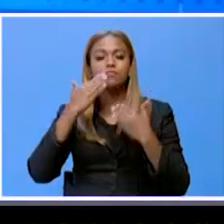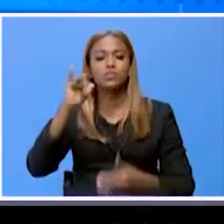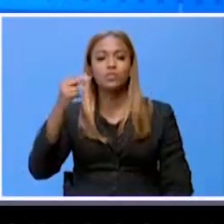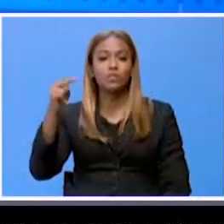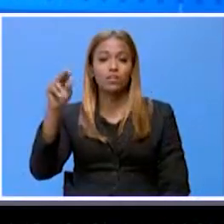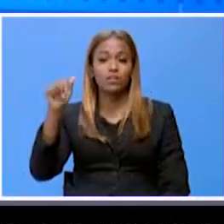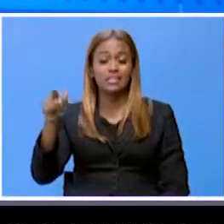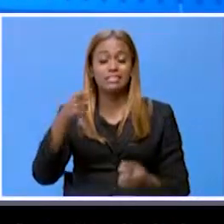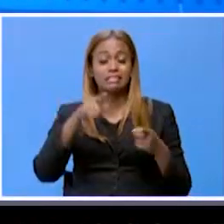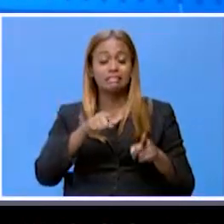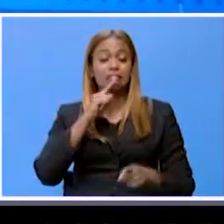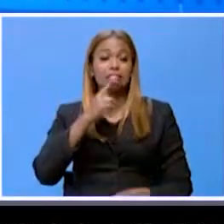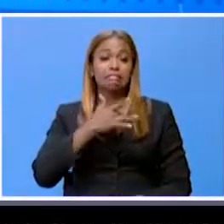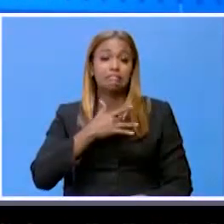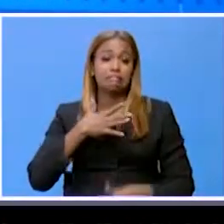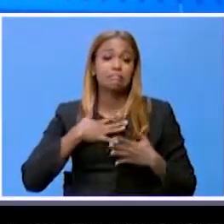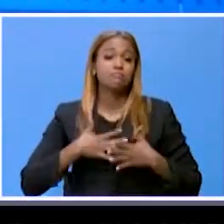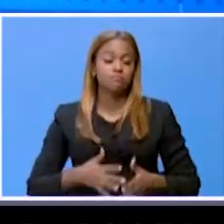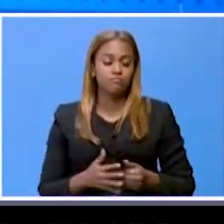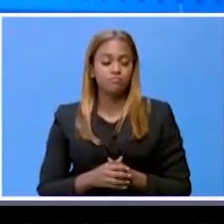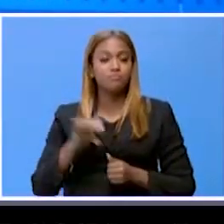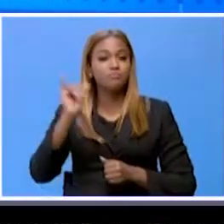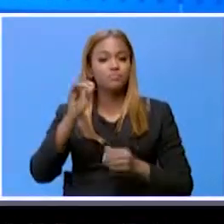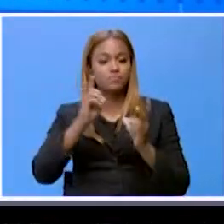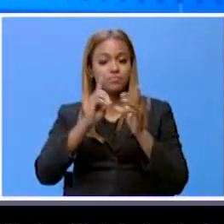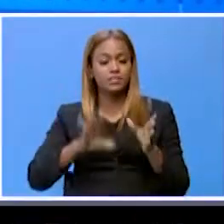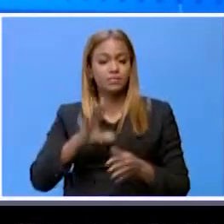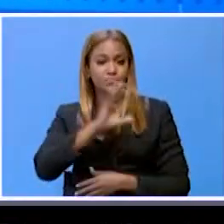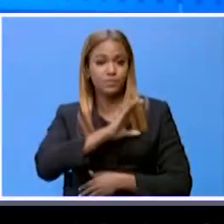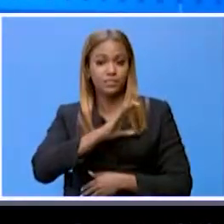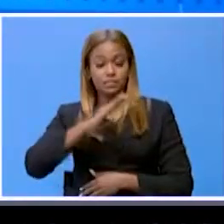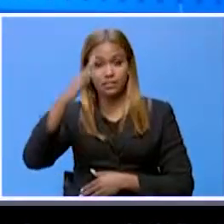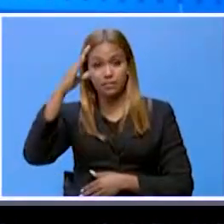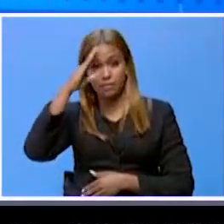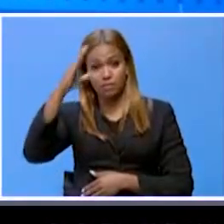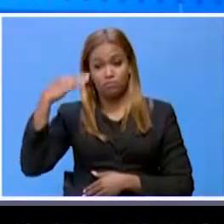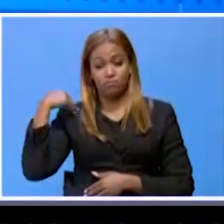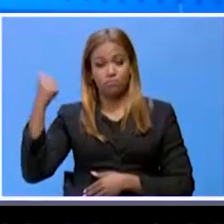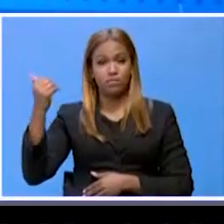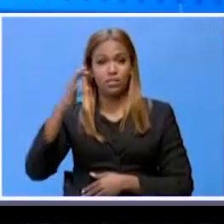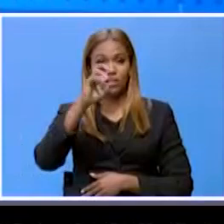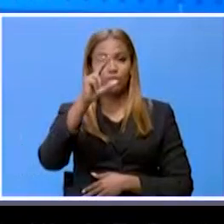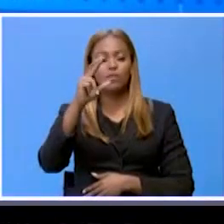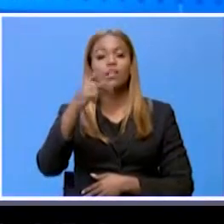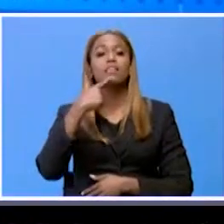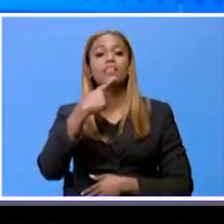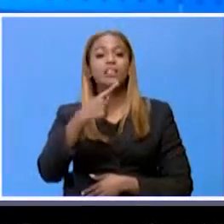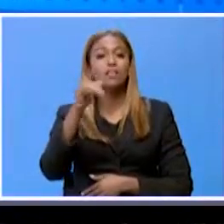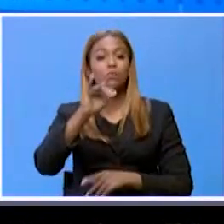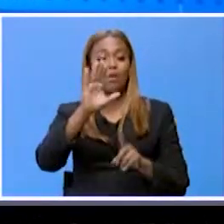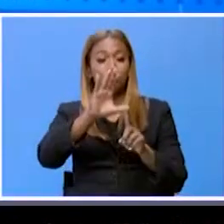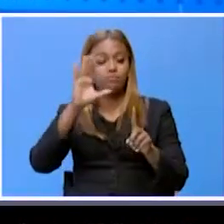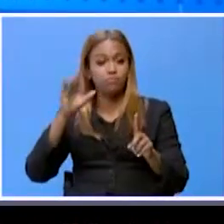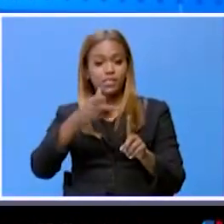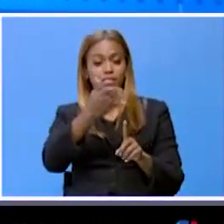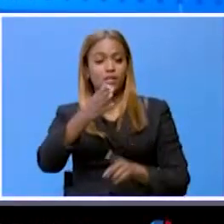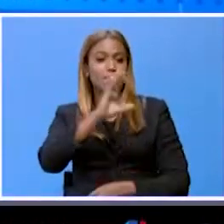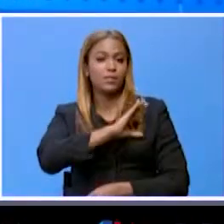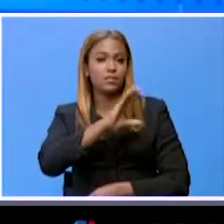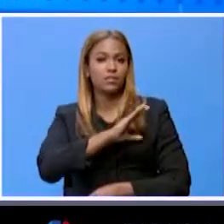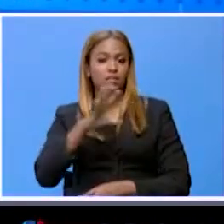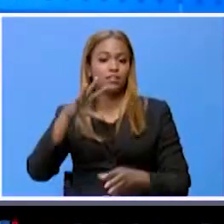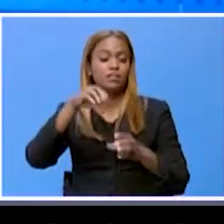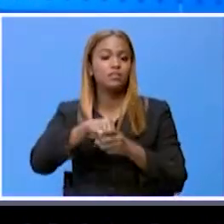hecho terrible. Mientras tanto, también el director de la Policía Nacional, Mayor General Edward Sánchez, identificó y destituyó a los agentes de la